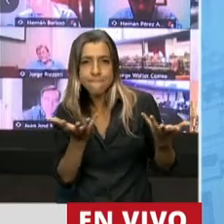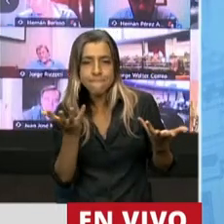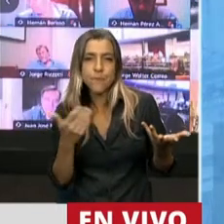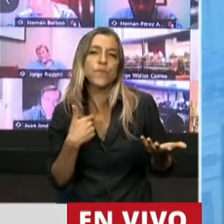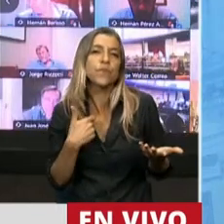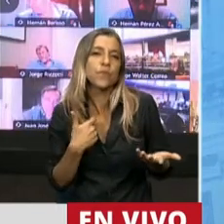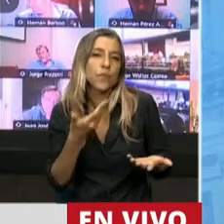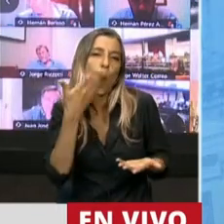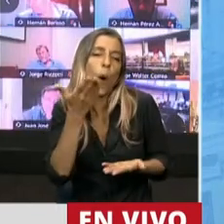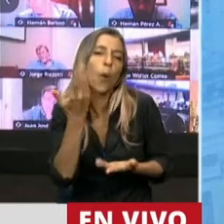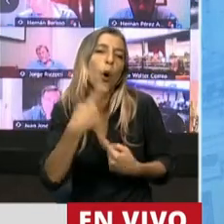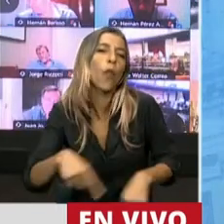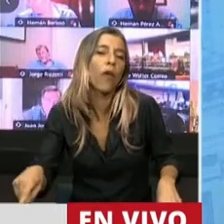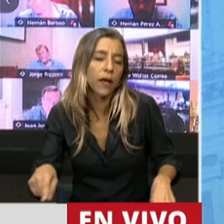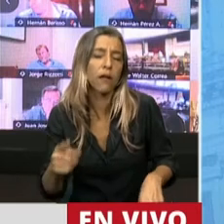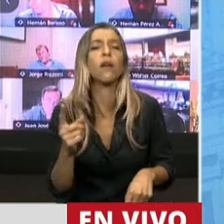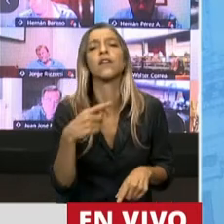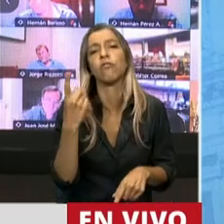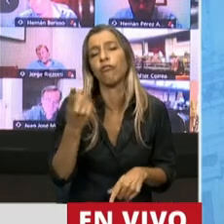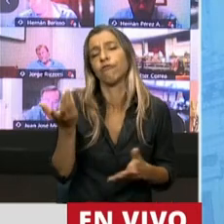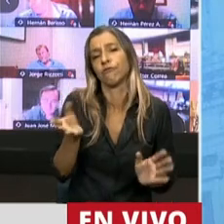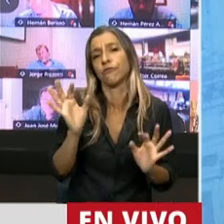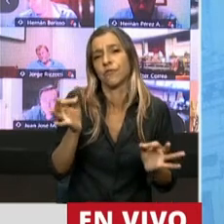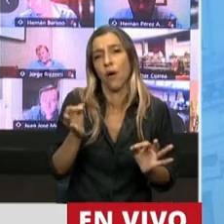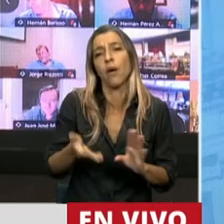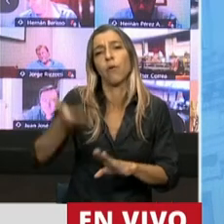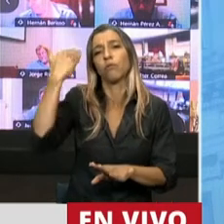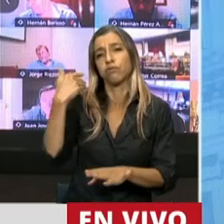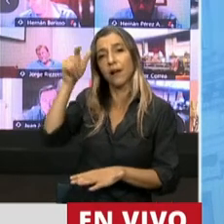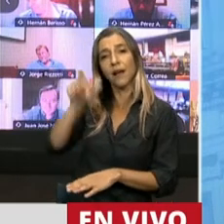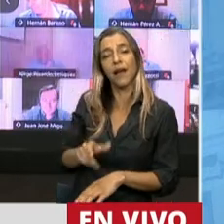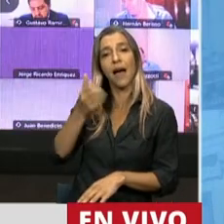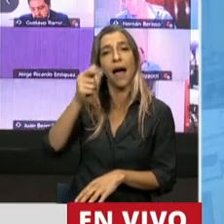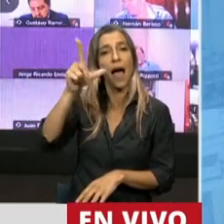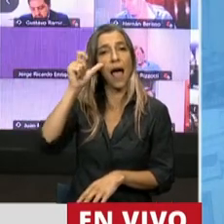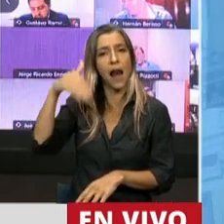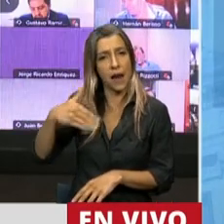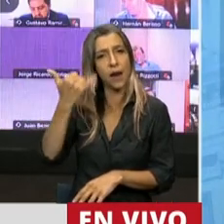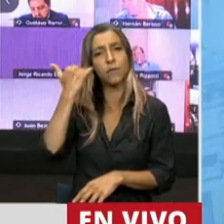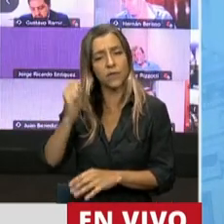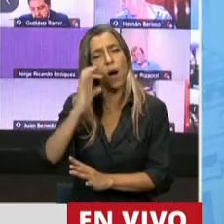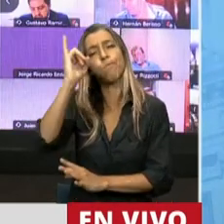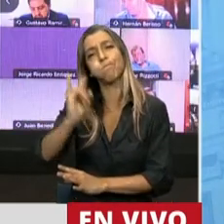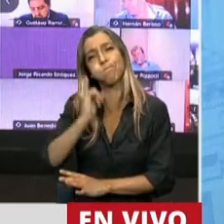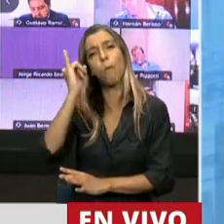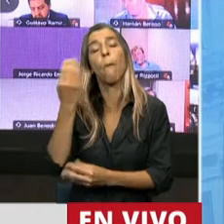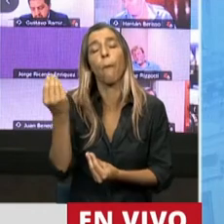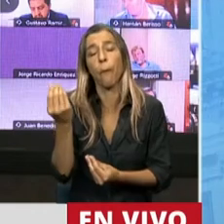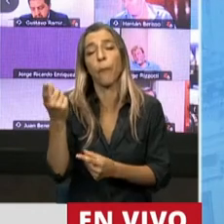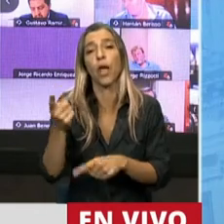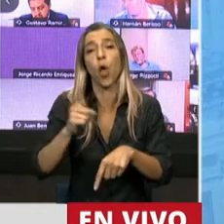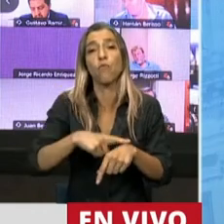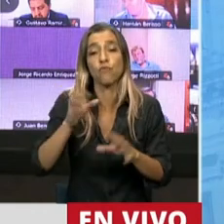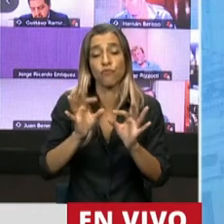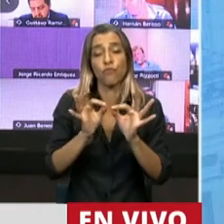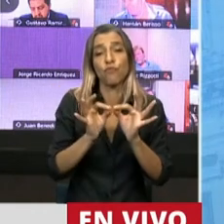la profecía de Alem ya lo anticipaba, pero nunca pudo prever Alem que un país de 8 millones de